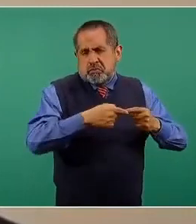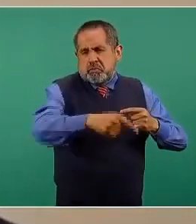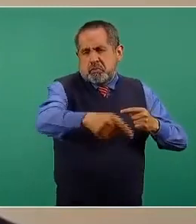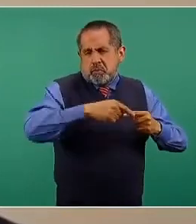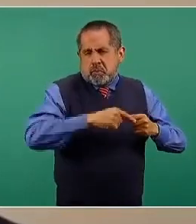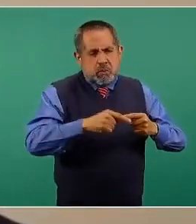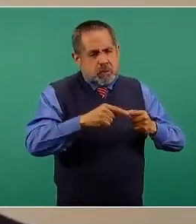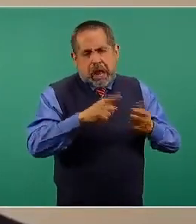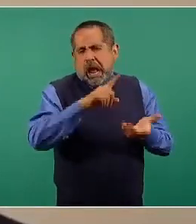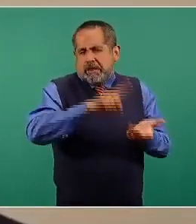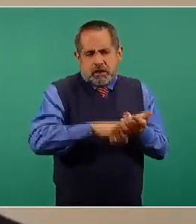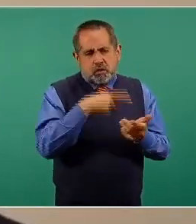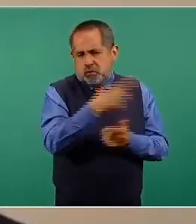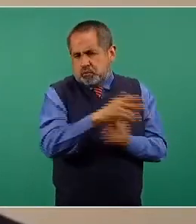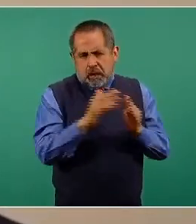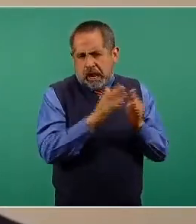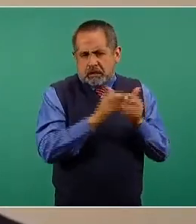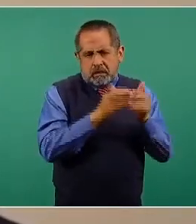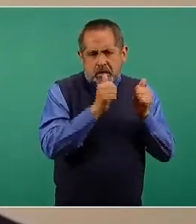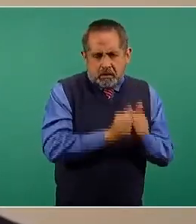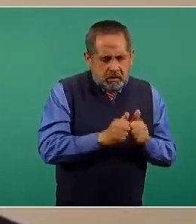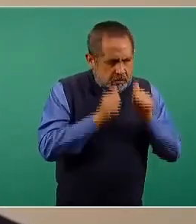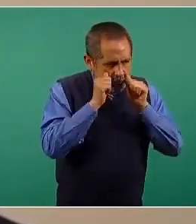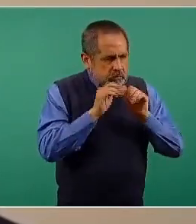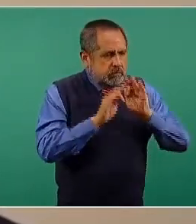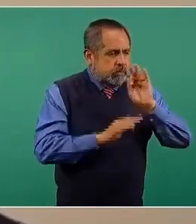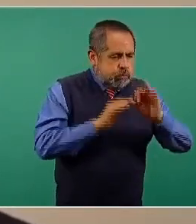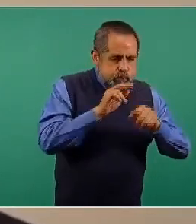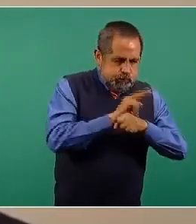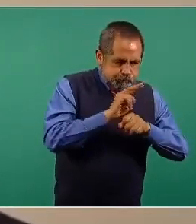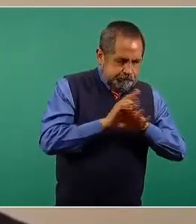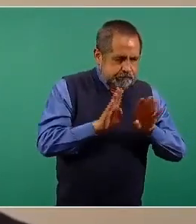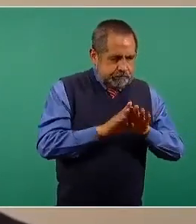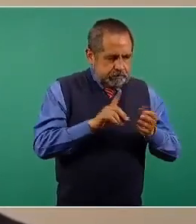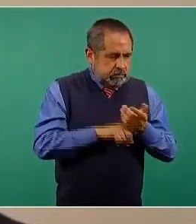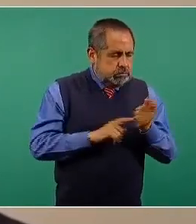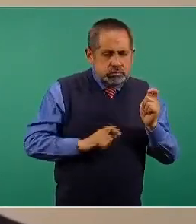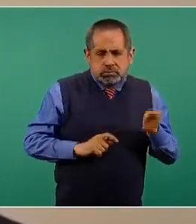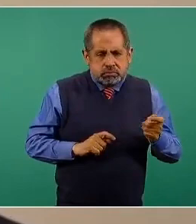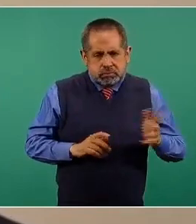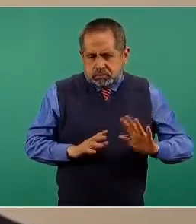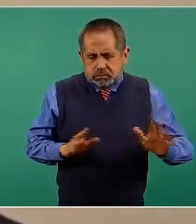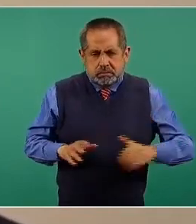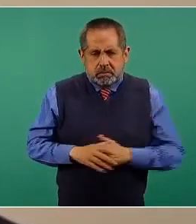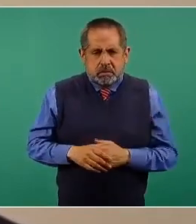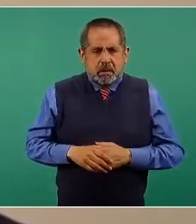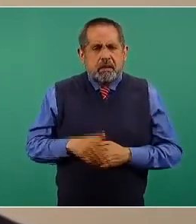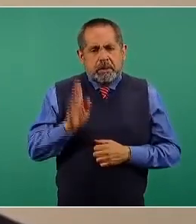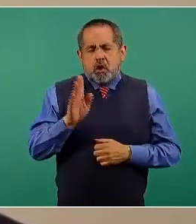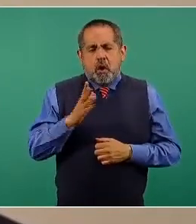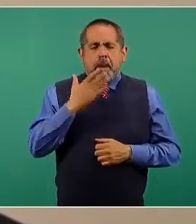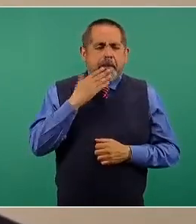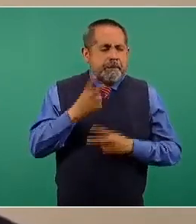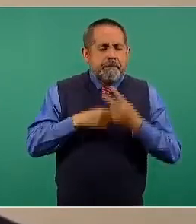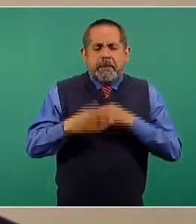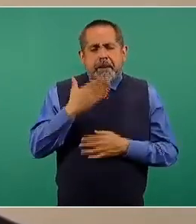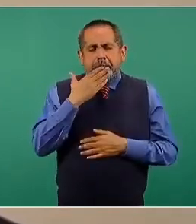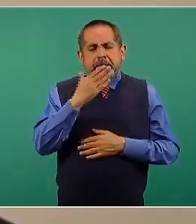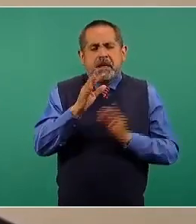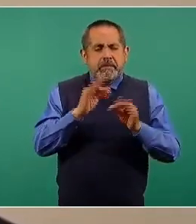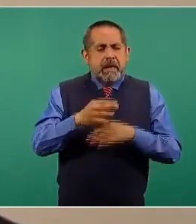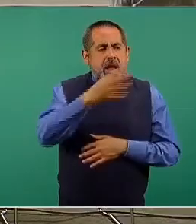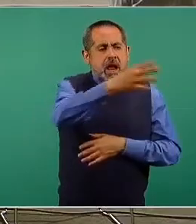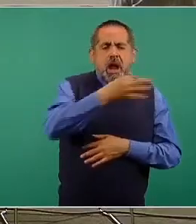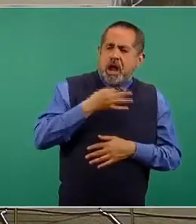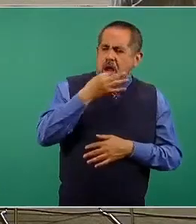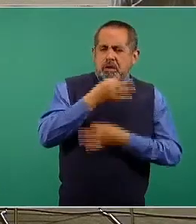en su domicilio bajo seguimiento y observación médica. Pero él se encuentra muy bien en estos momentos, nos mandó un